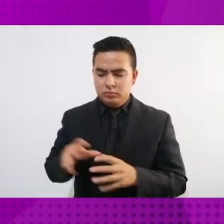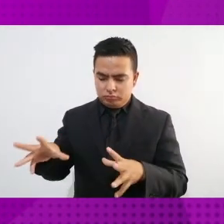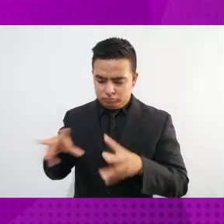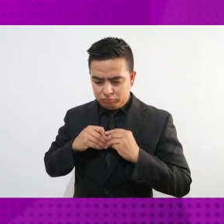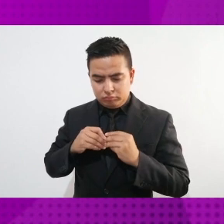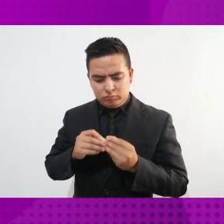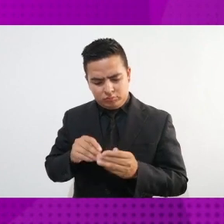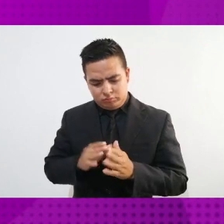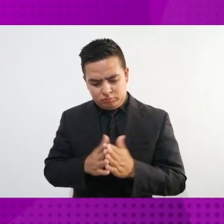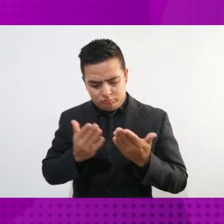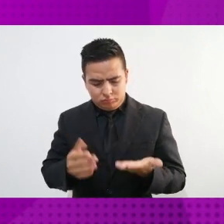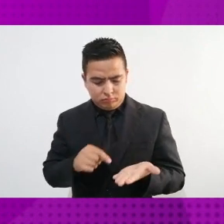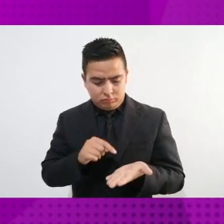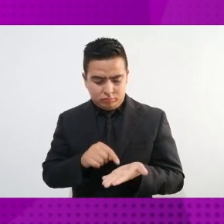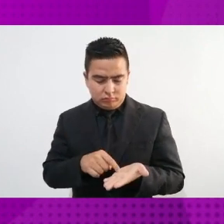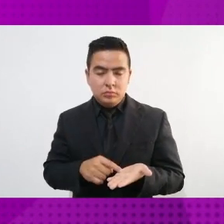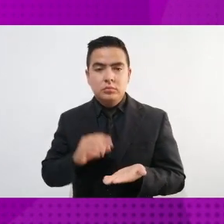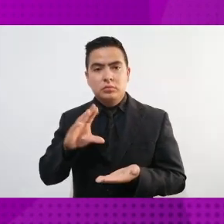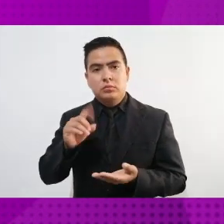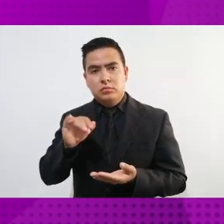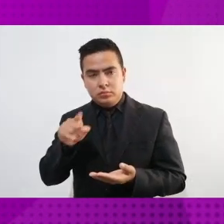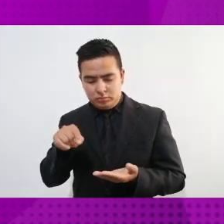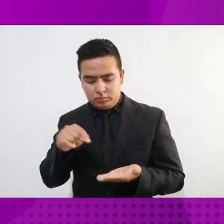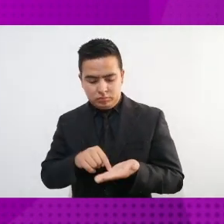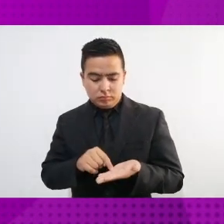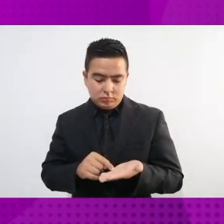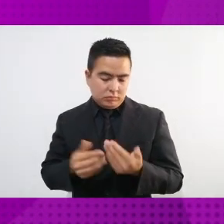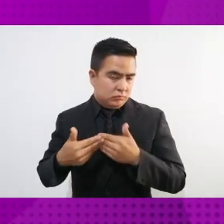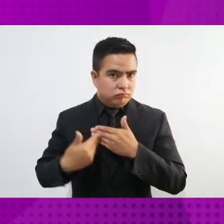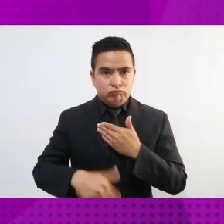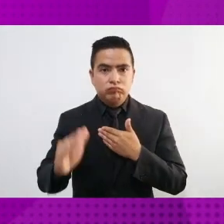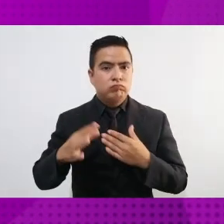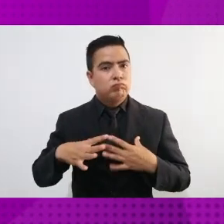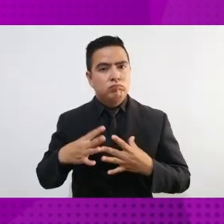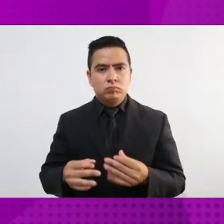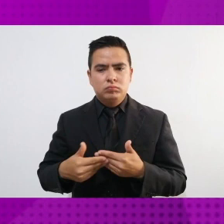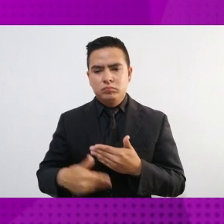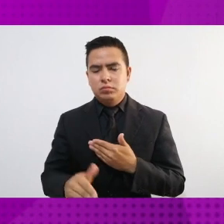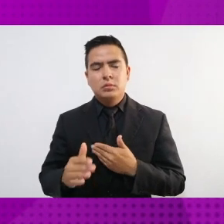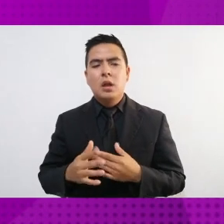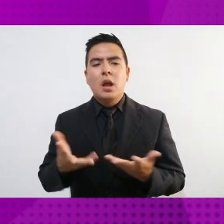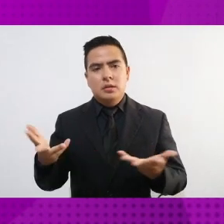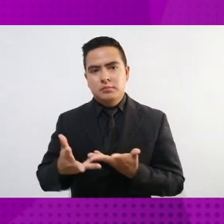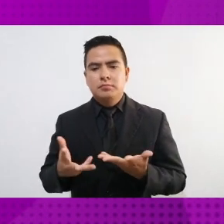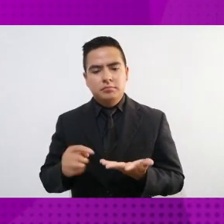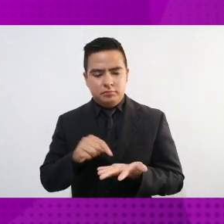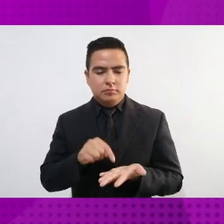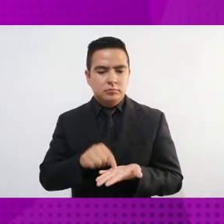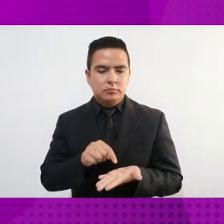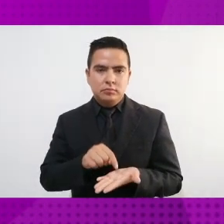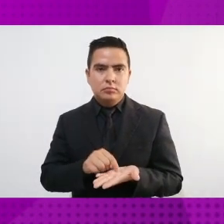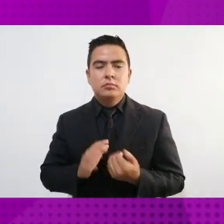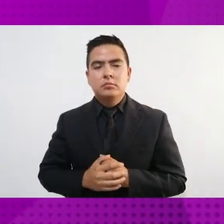Y así es como llega la Constitución de Cádiz a México para regir aquellos primeros intentos de